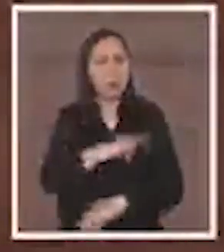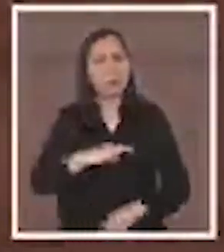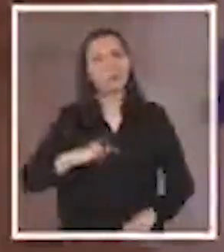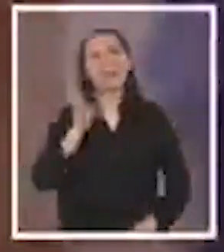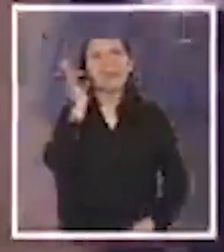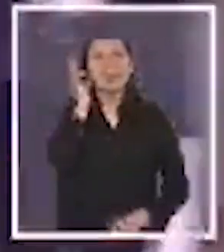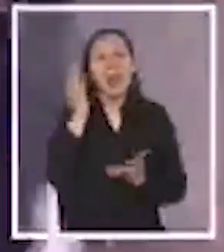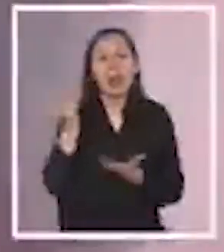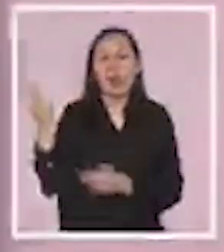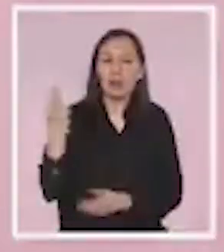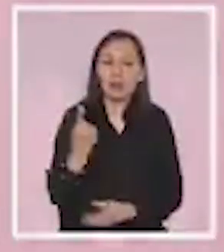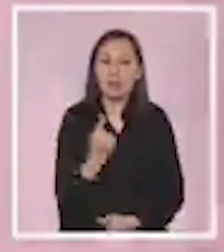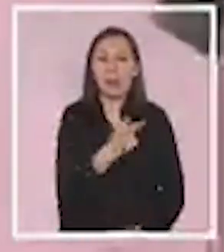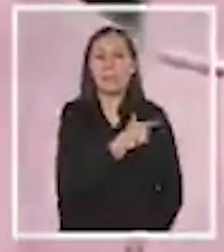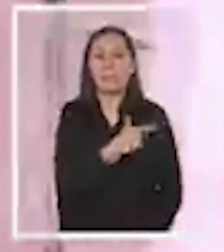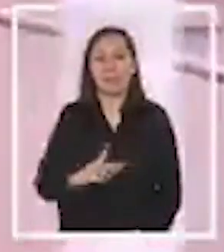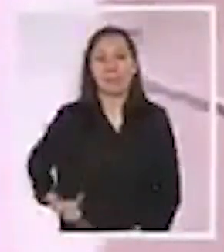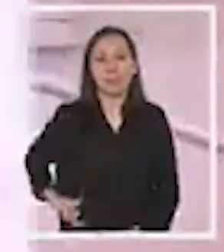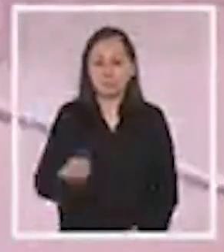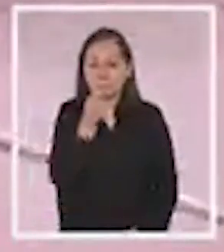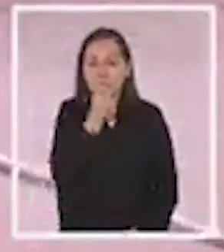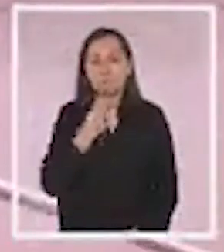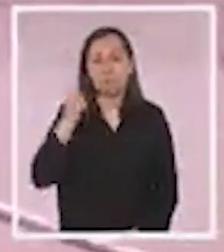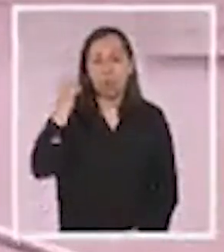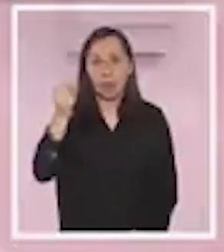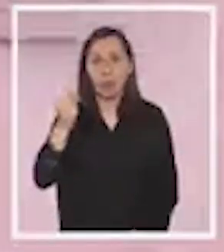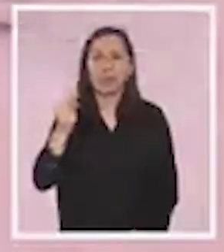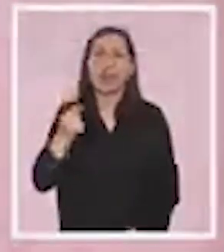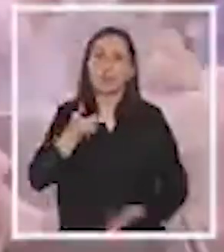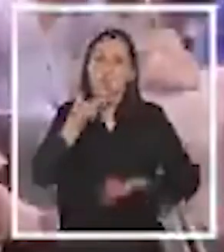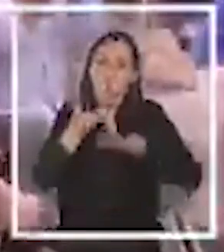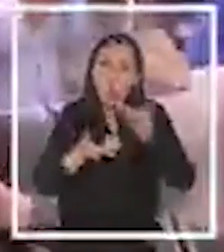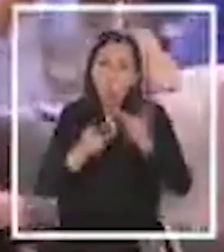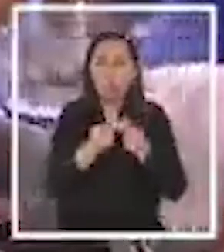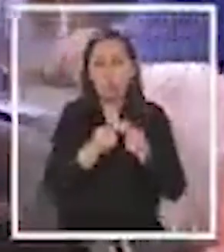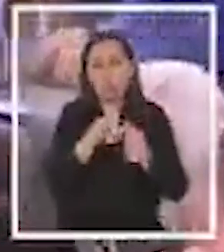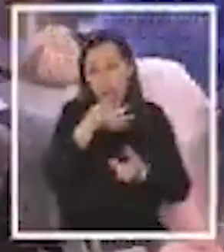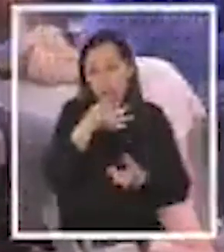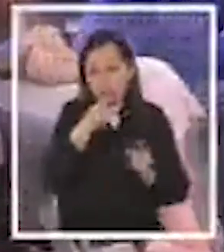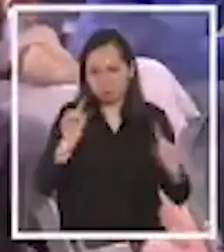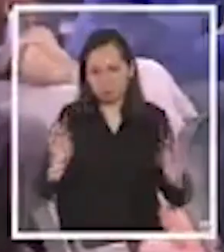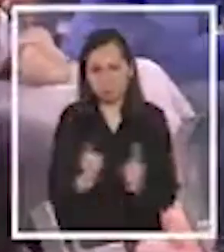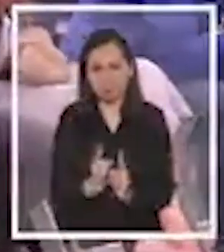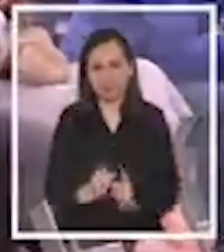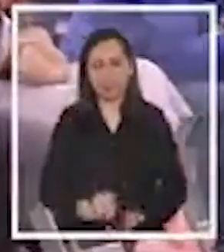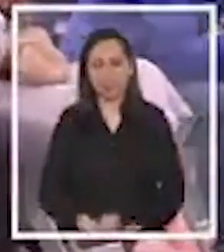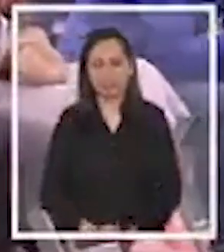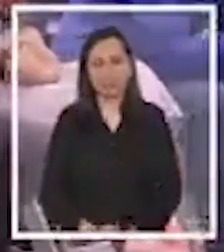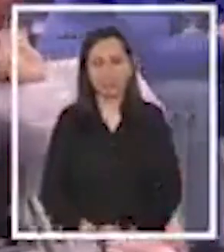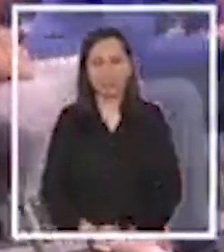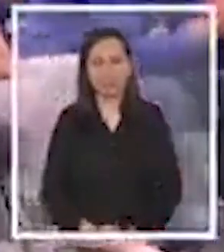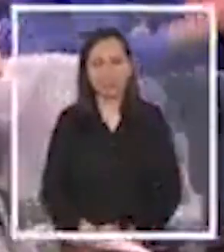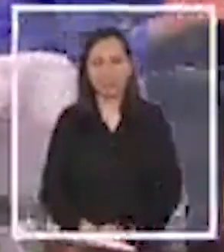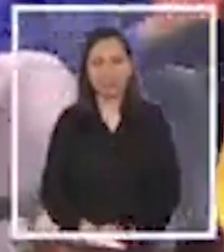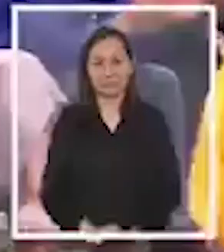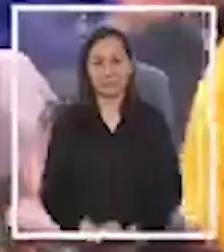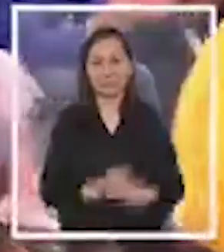Ahora queremos invitar al presidente Gabriel Boric Font a que nos comparta unas palabras.